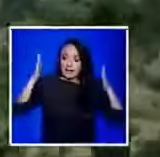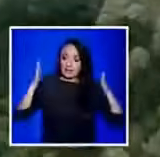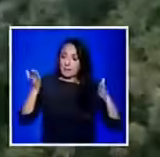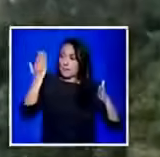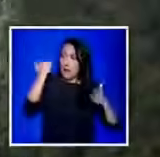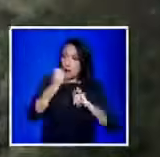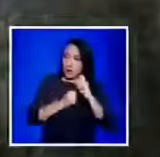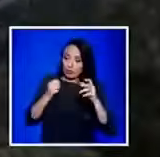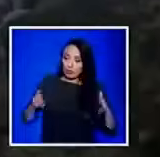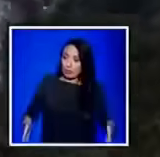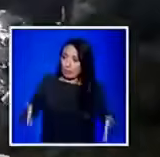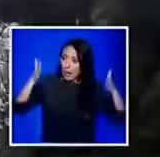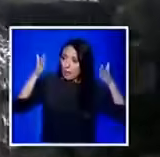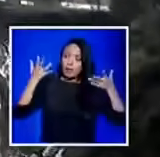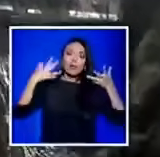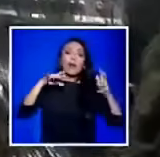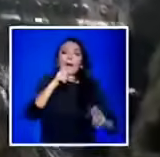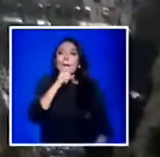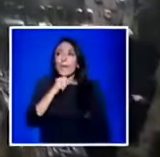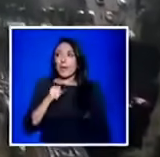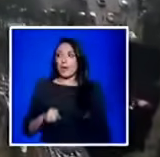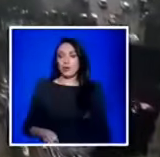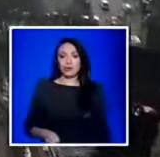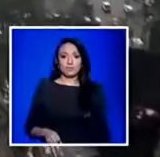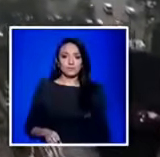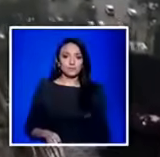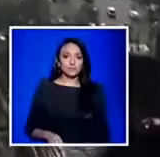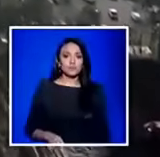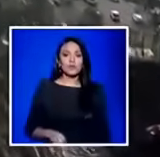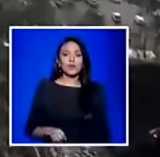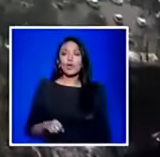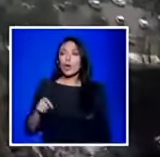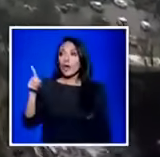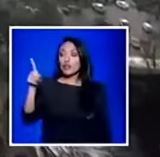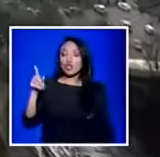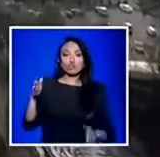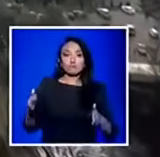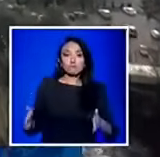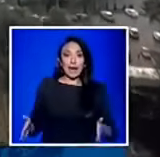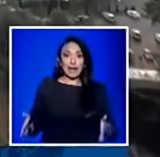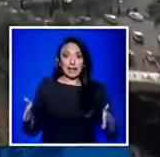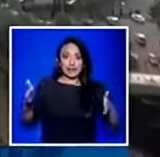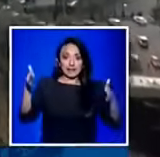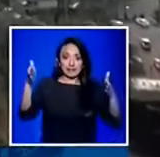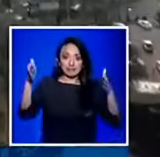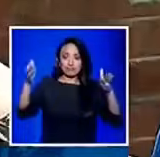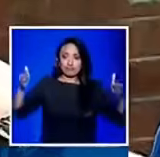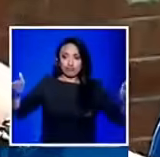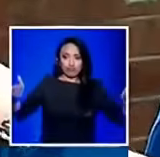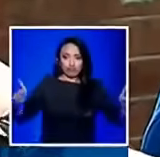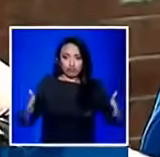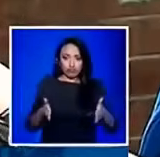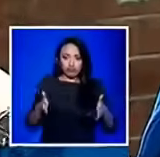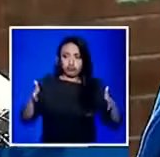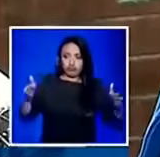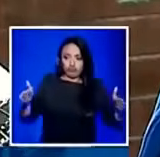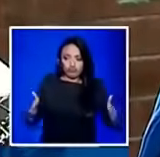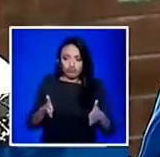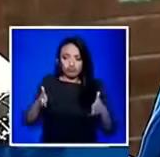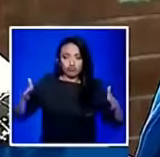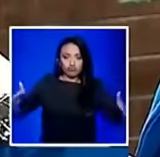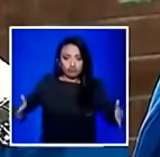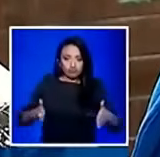años están deteriorados. Los muros de contención que van aplacando la